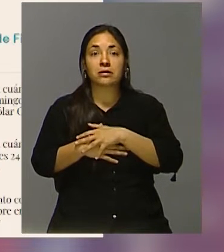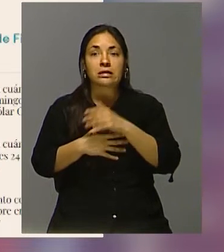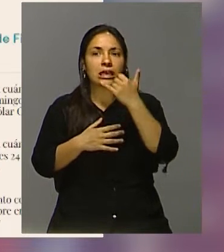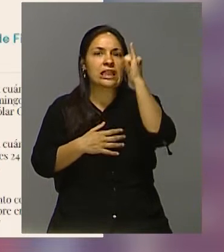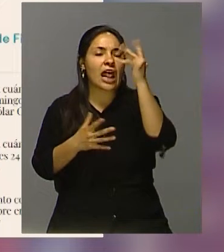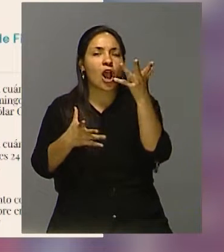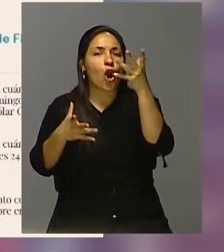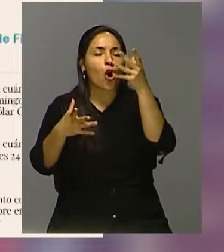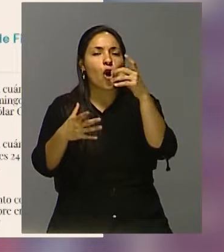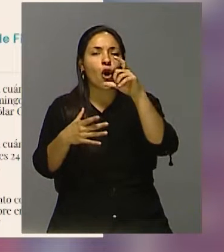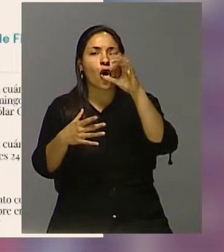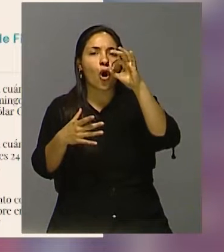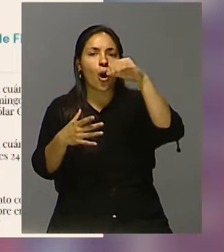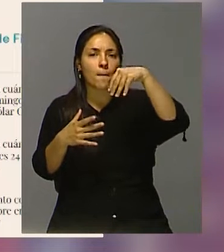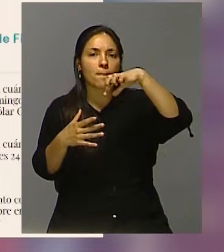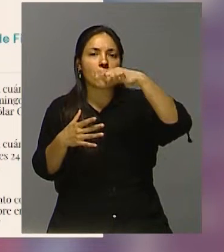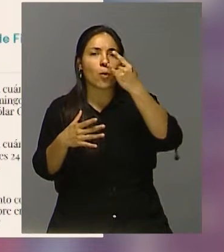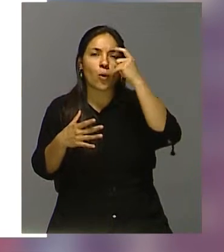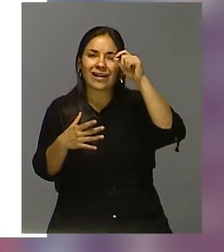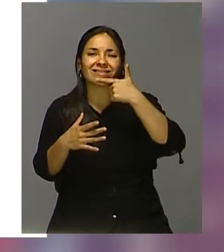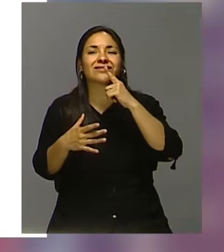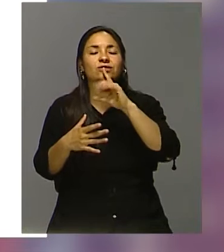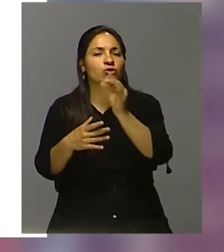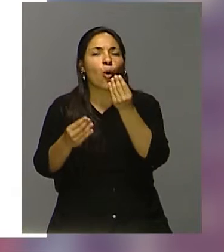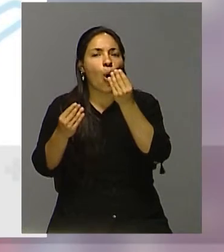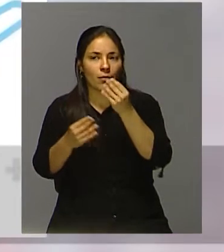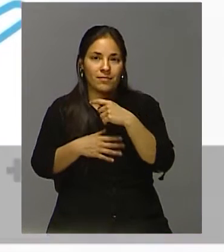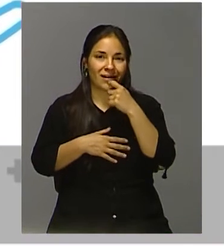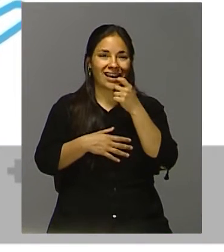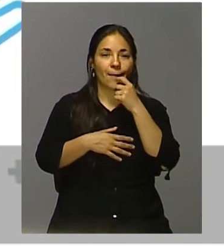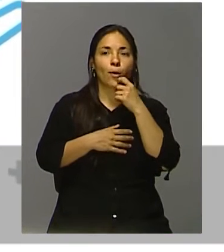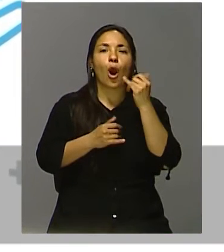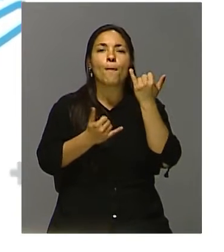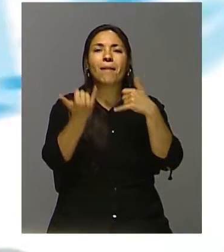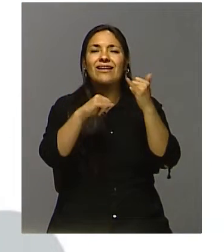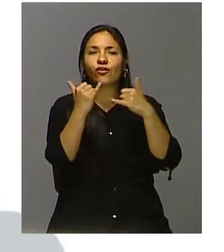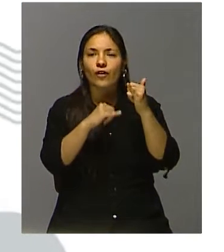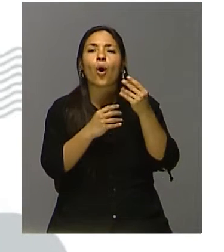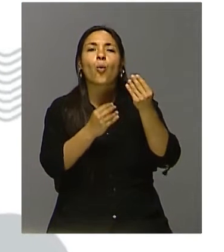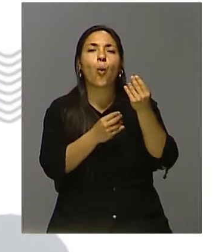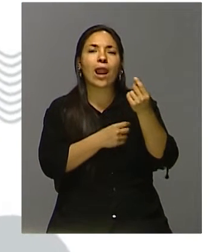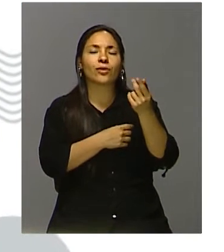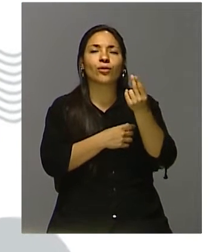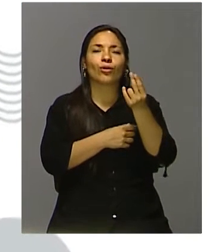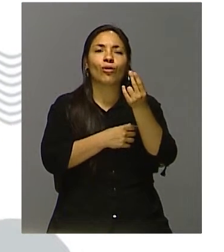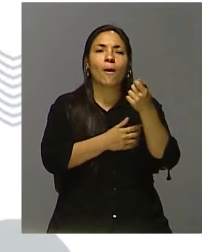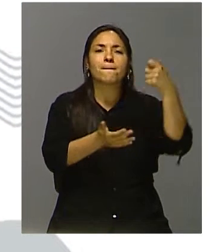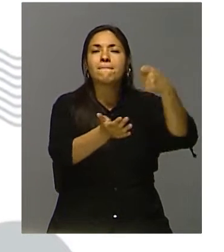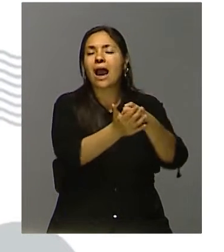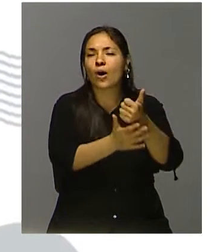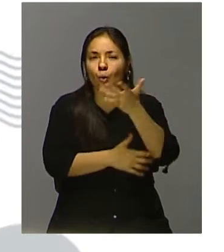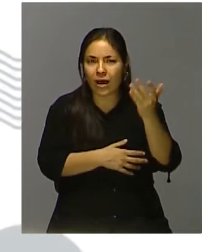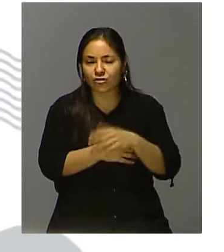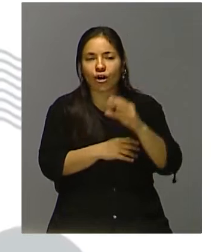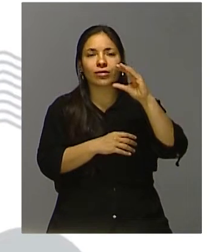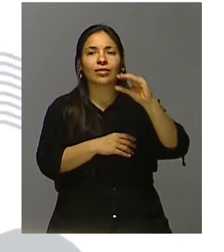compuesto, Mm. ¿no? Una persona que hace un plazo fijo y le dicen cuál es una tasa que le están pagando y le dicen que hay una tasa efectiva que